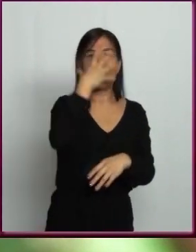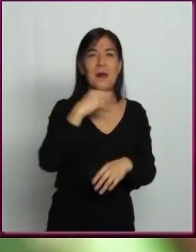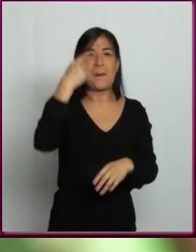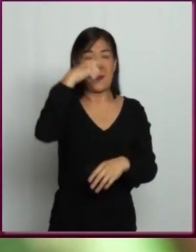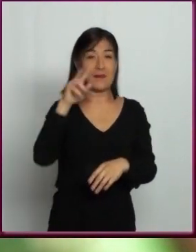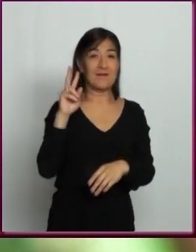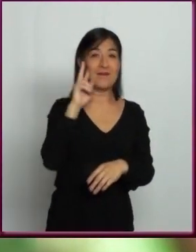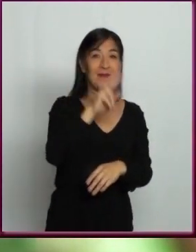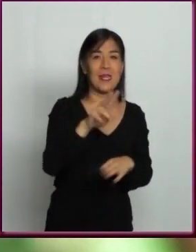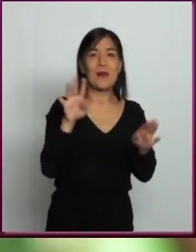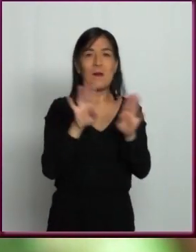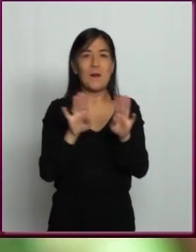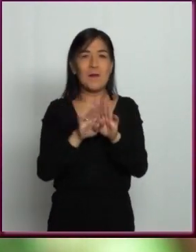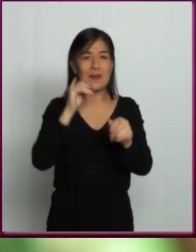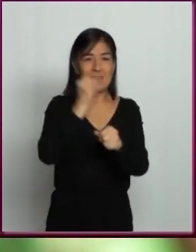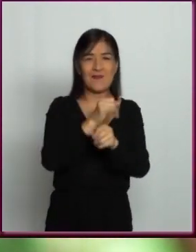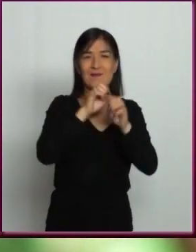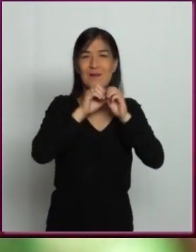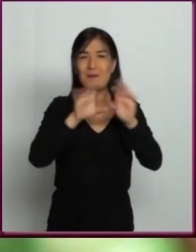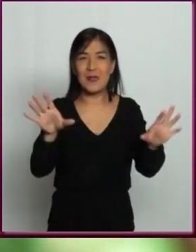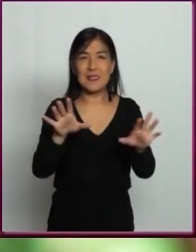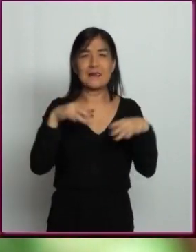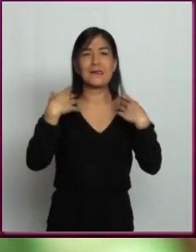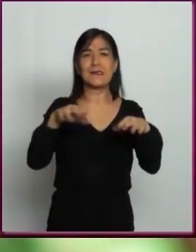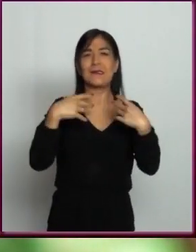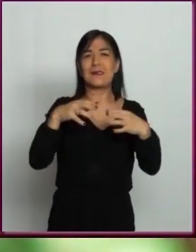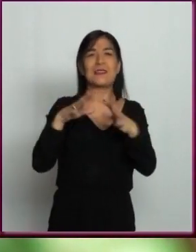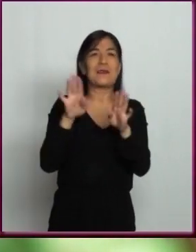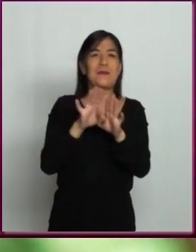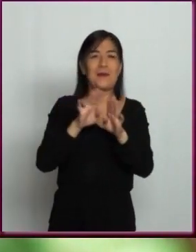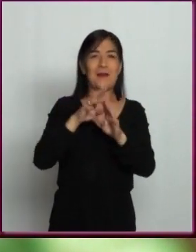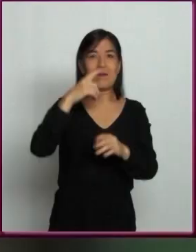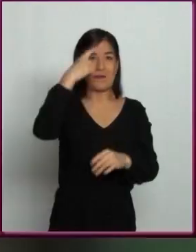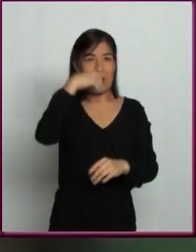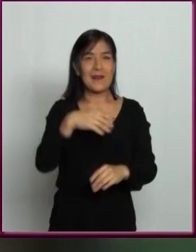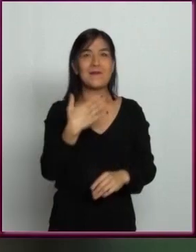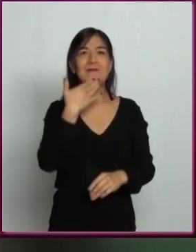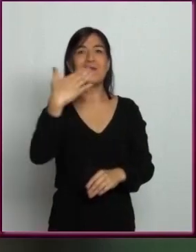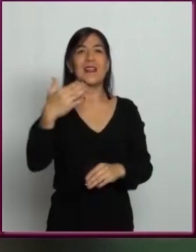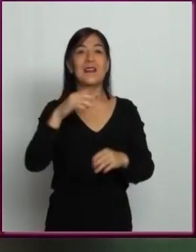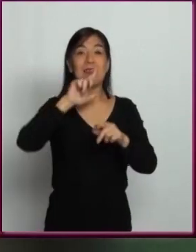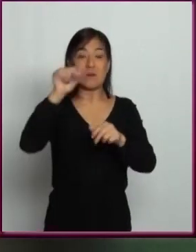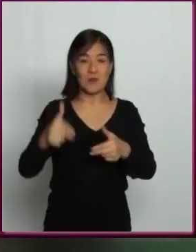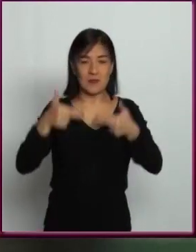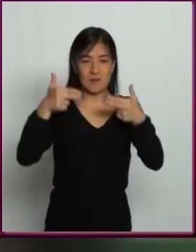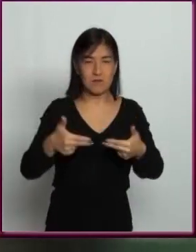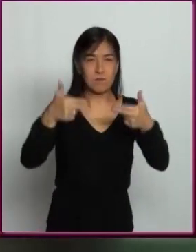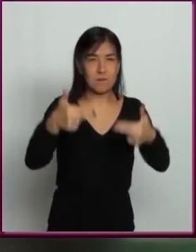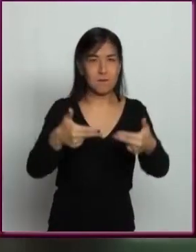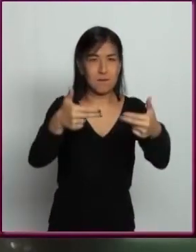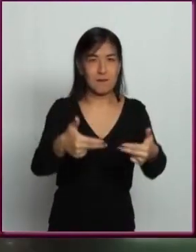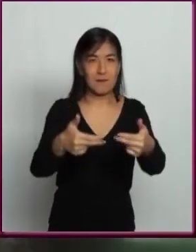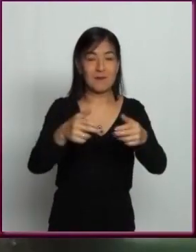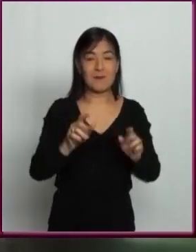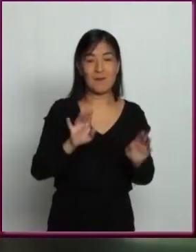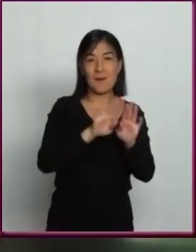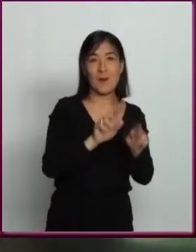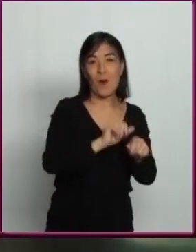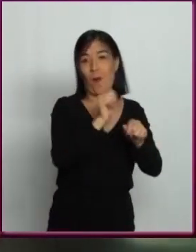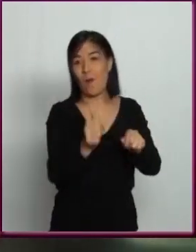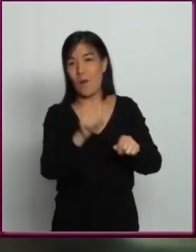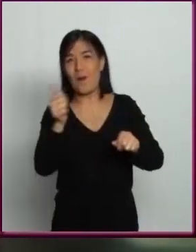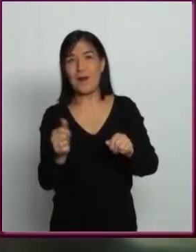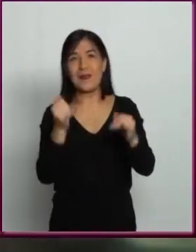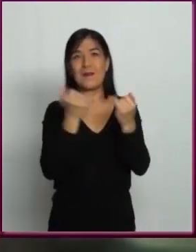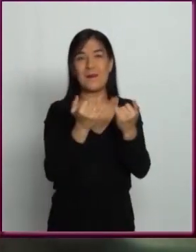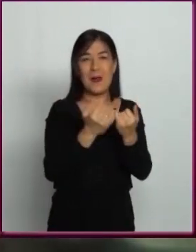capacidad de captura de información así de enorme sea exitosa, heredándose de una generación a la siguiente,